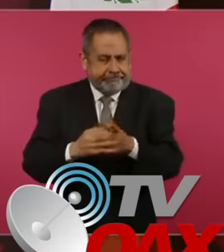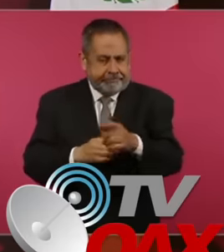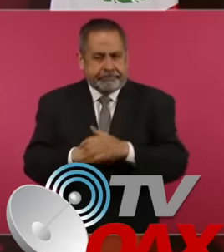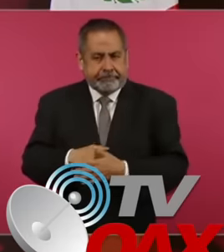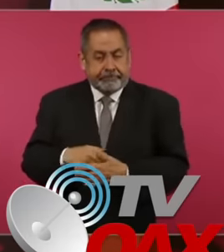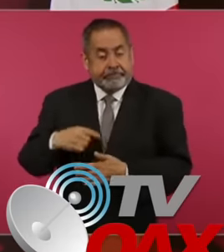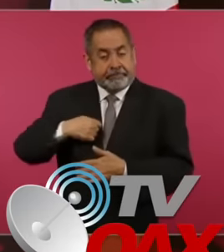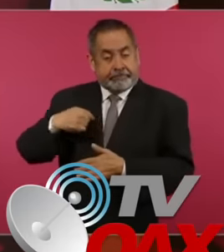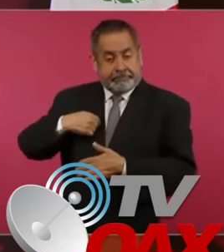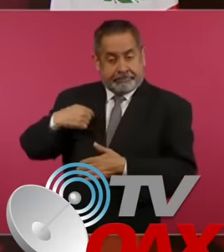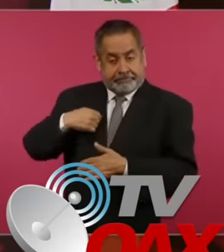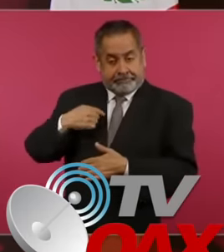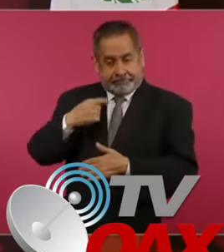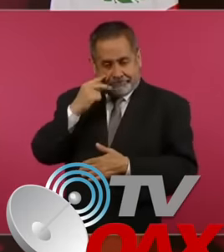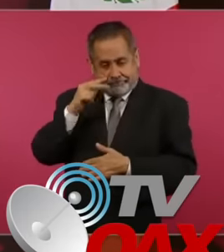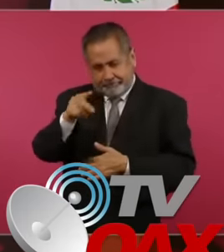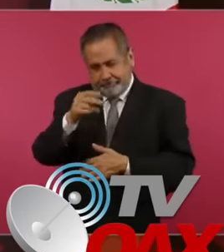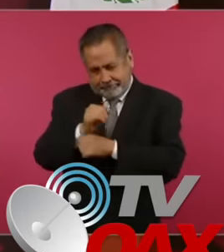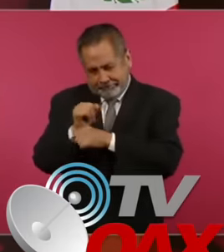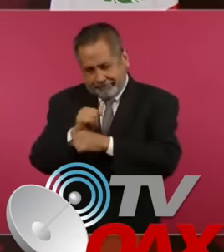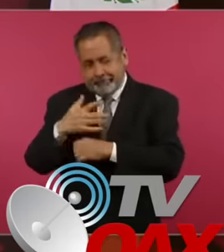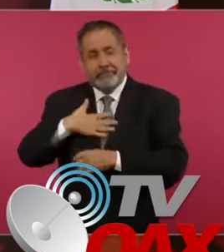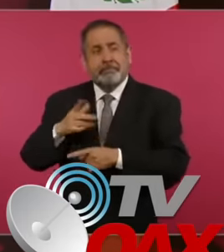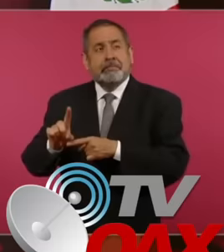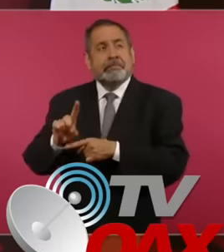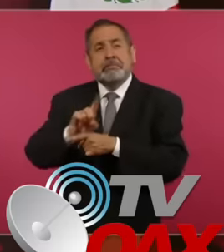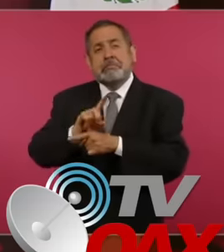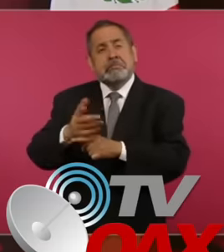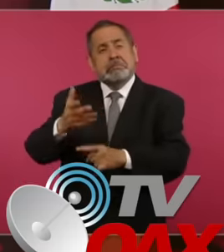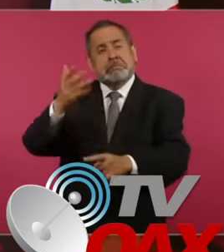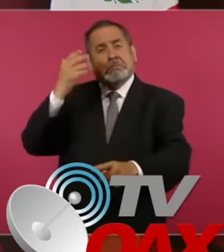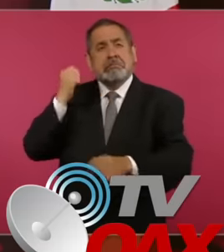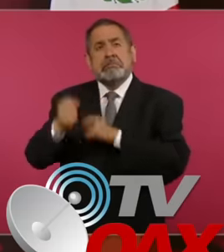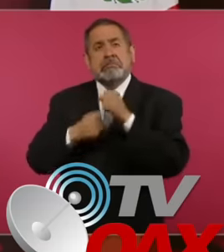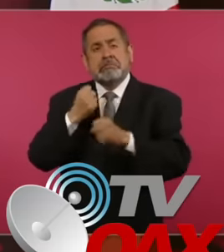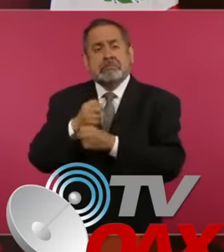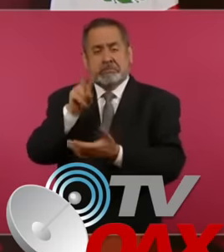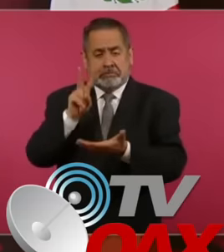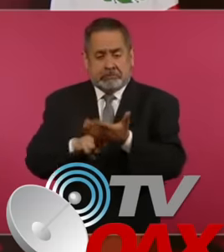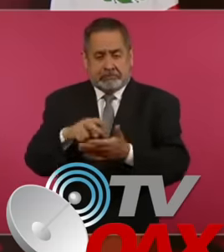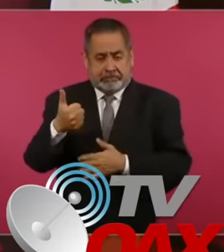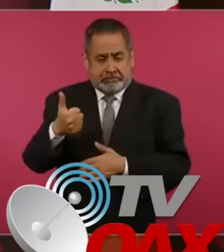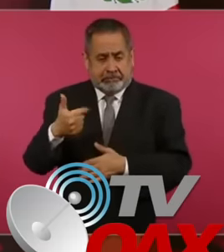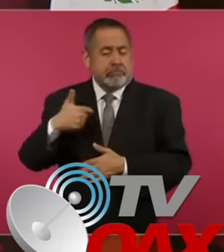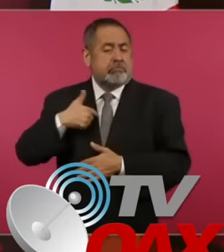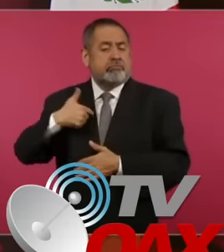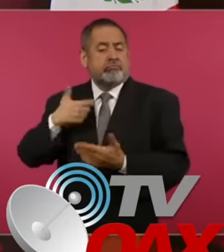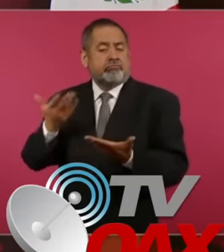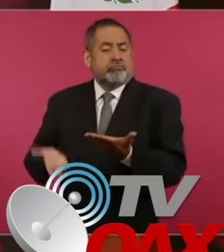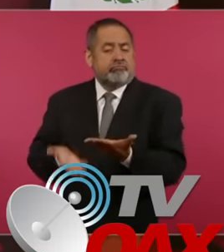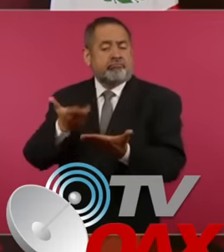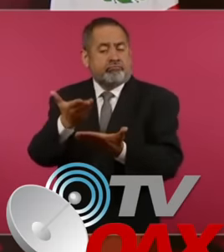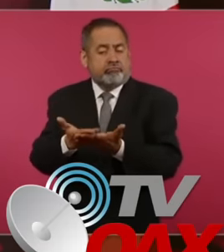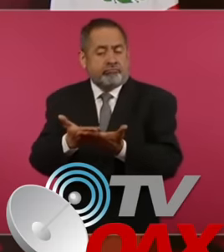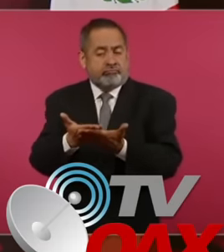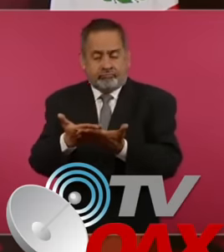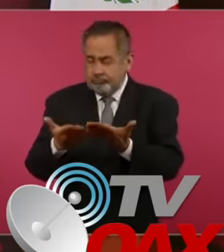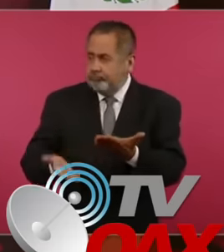mis propuestas desde la primera en 2006, que se